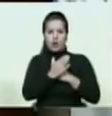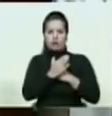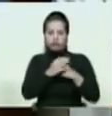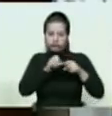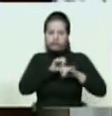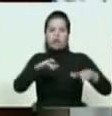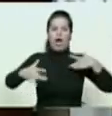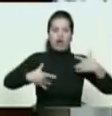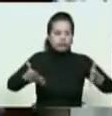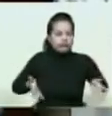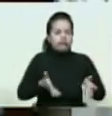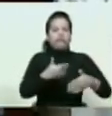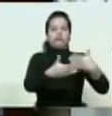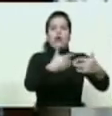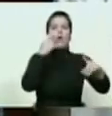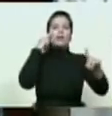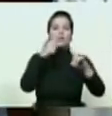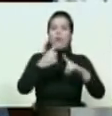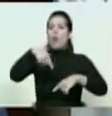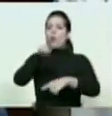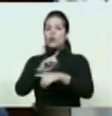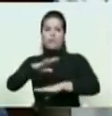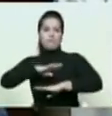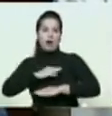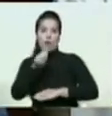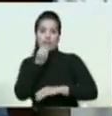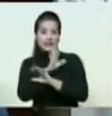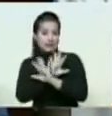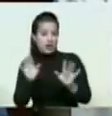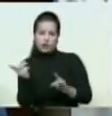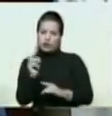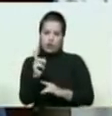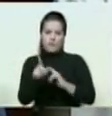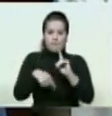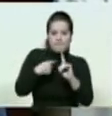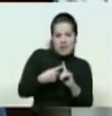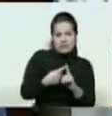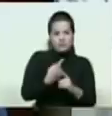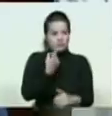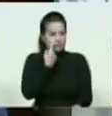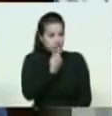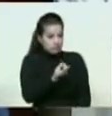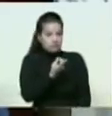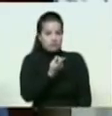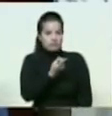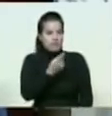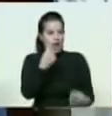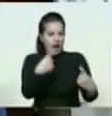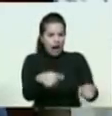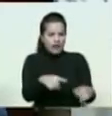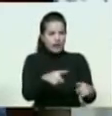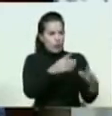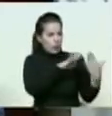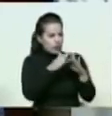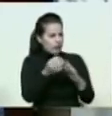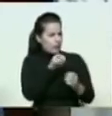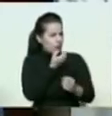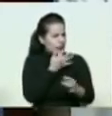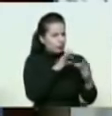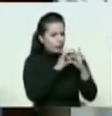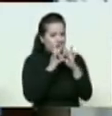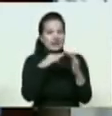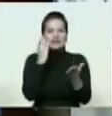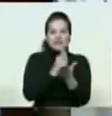en la satisfacción de necesidades materiales. Que al lado de esas hermosas muestras de solidaridad que se dan en nuestras comunidades haya una